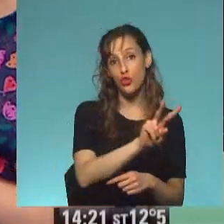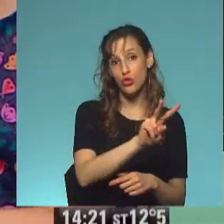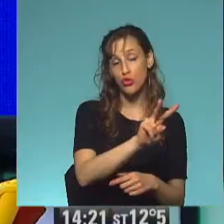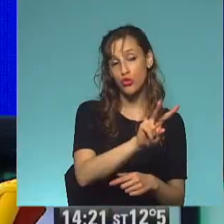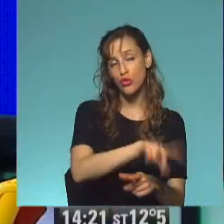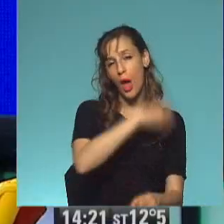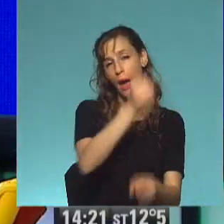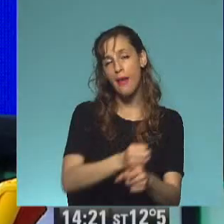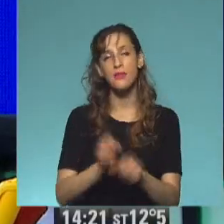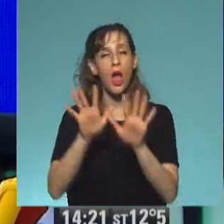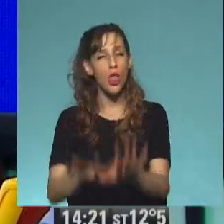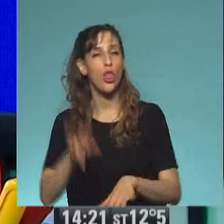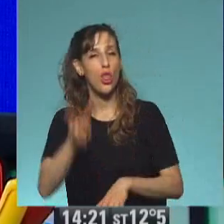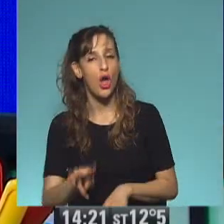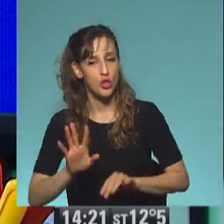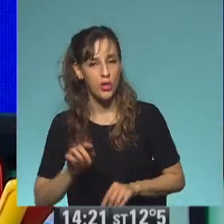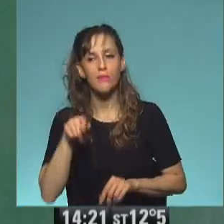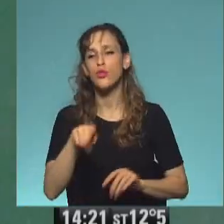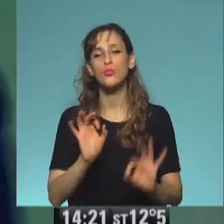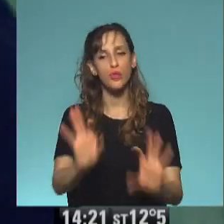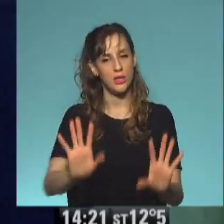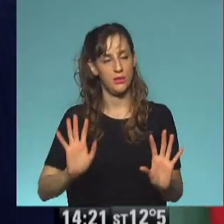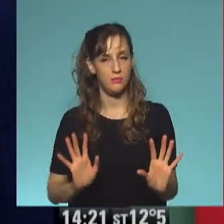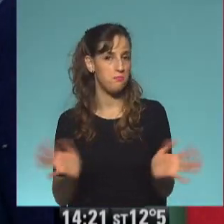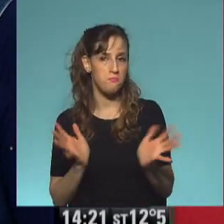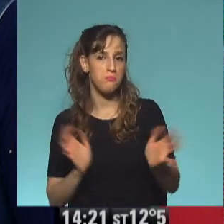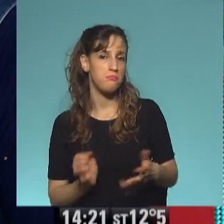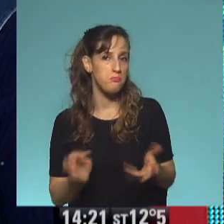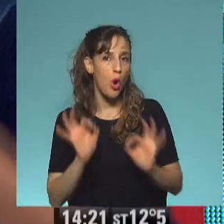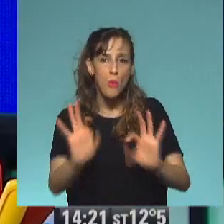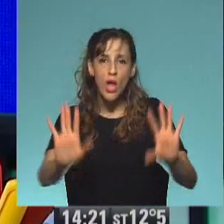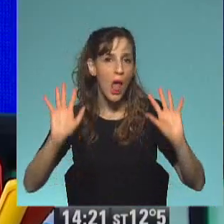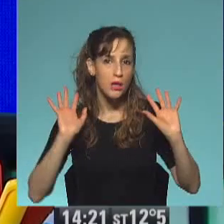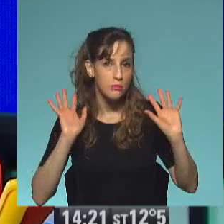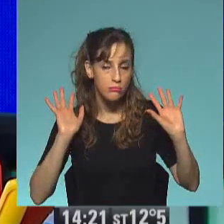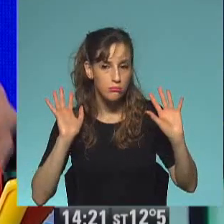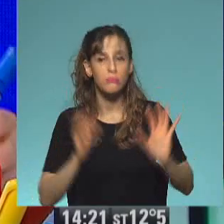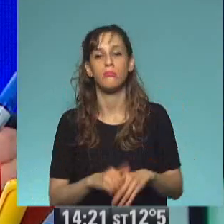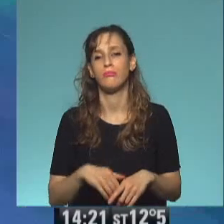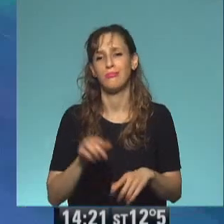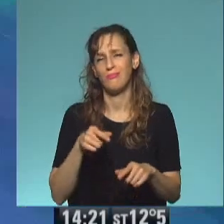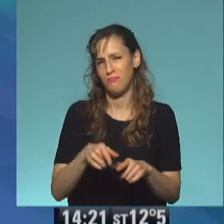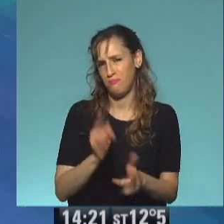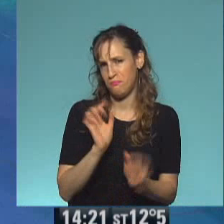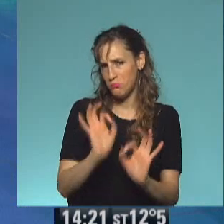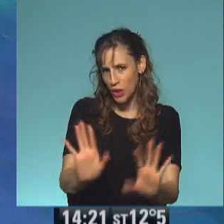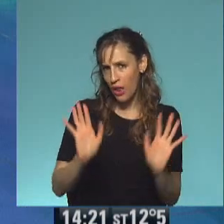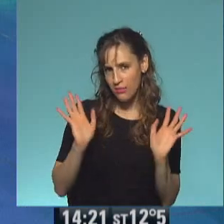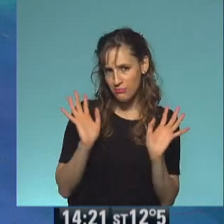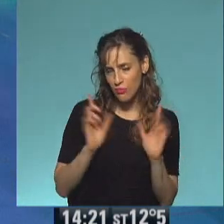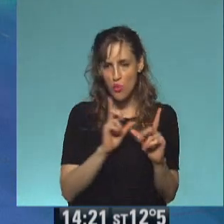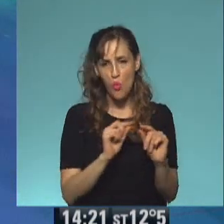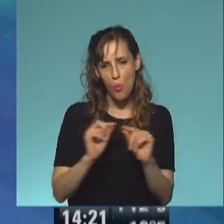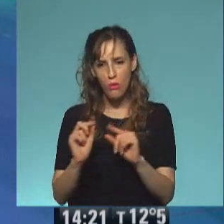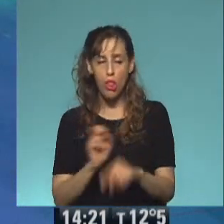tienen que ir ordenados? No necesariamente. Del 2 al 12. Del 2 al 12. Cada uno elige el número que quiere. Muy bien. Nos van a quedar